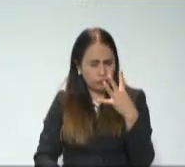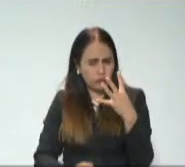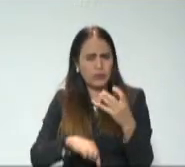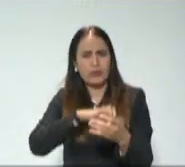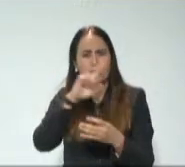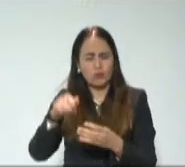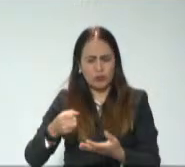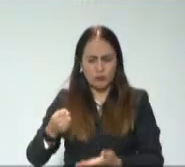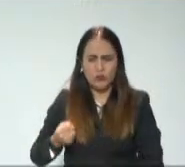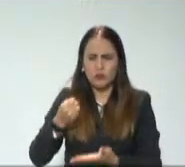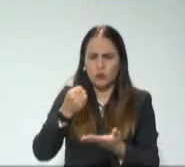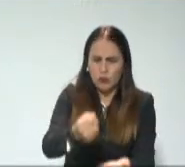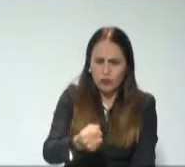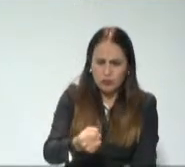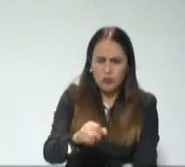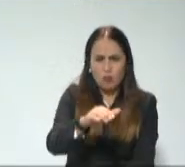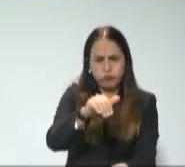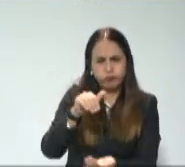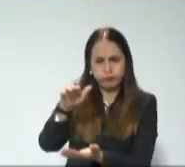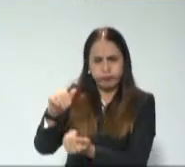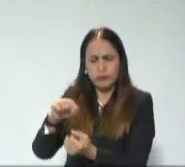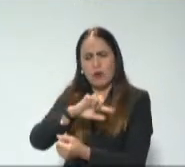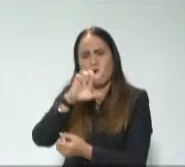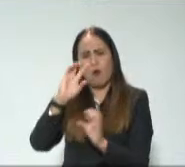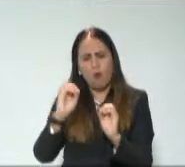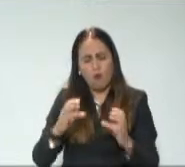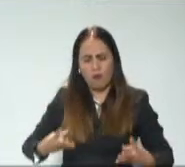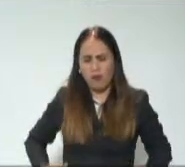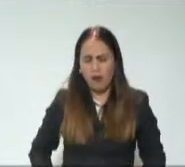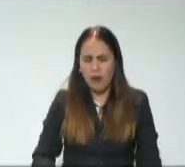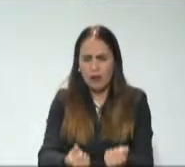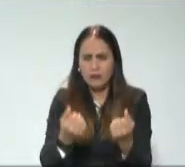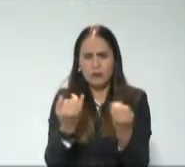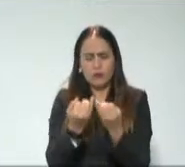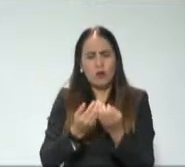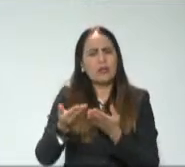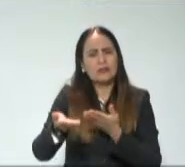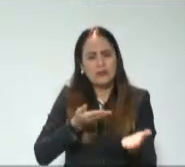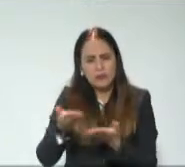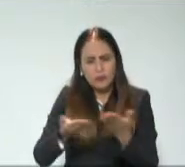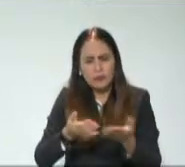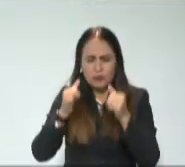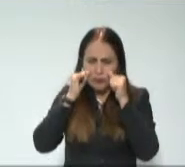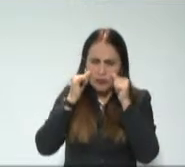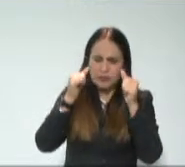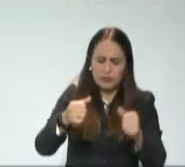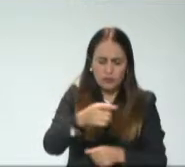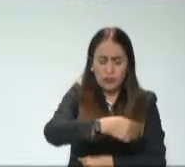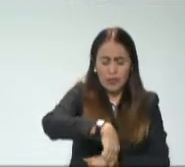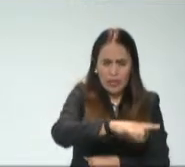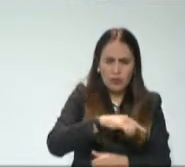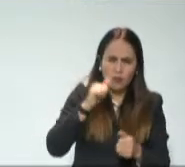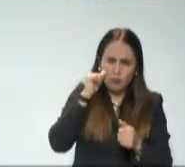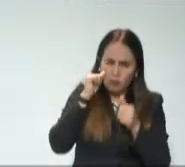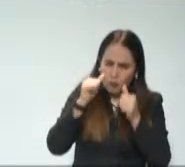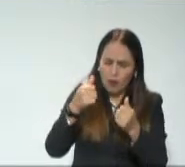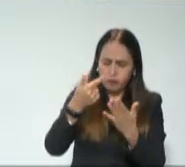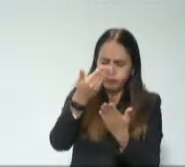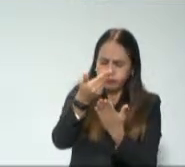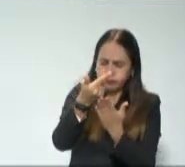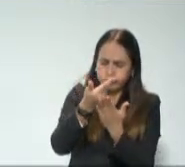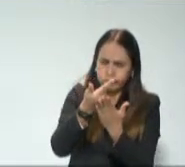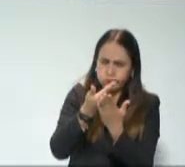de presupuestos y gastos contribuyendo al diseño y la prestación de servicios el seguimiento y evaluar los resultados y